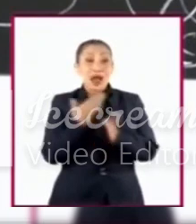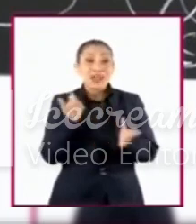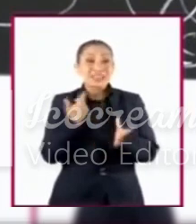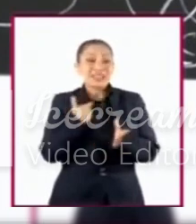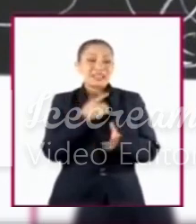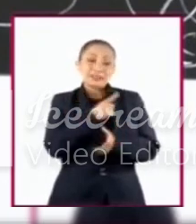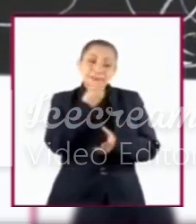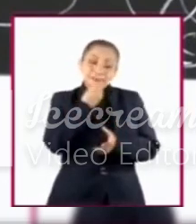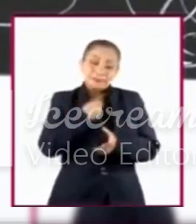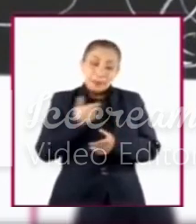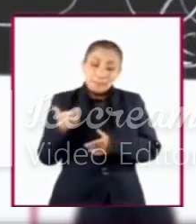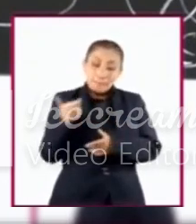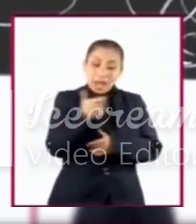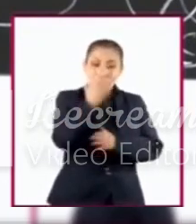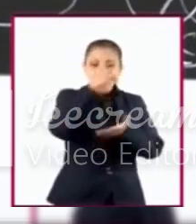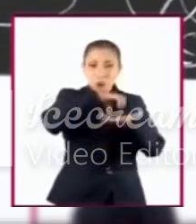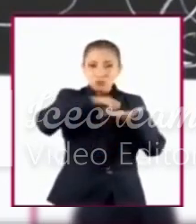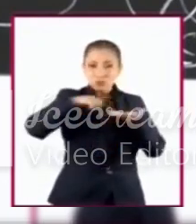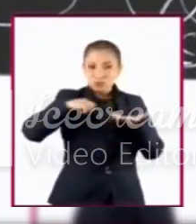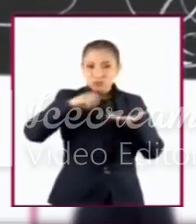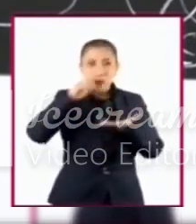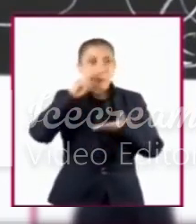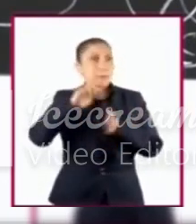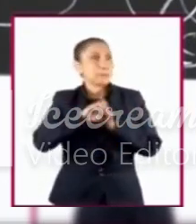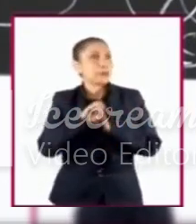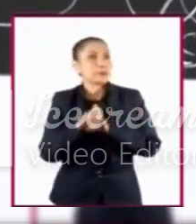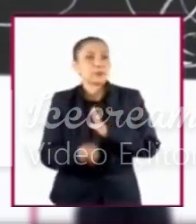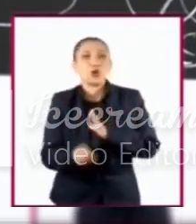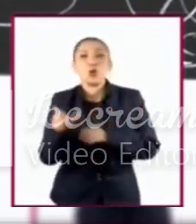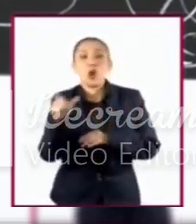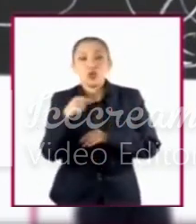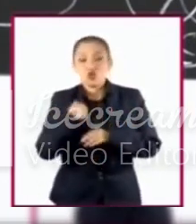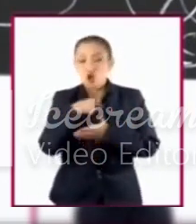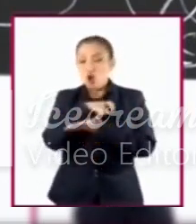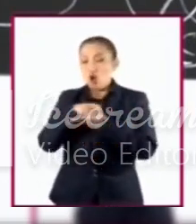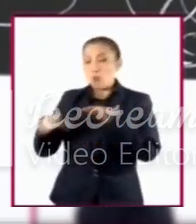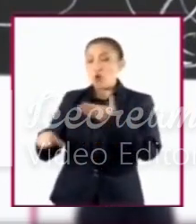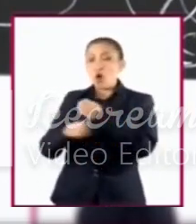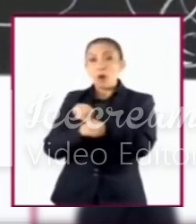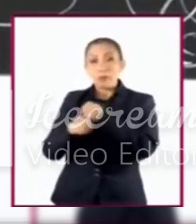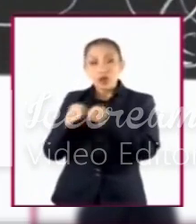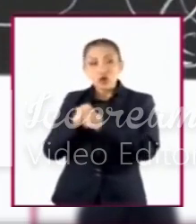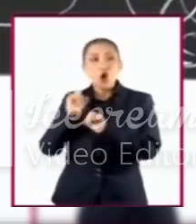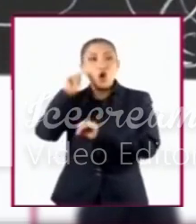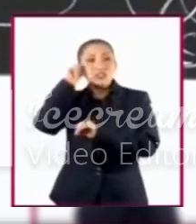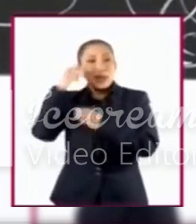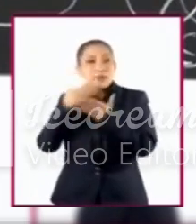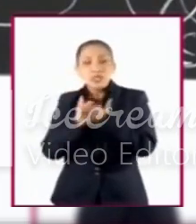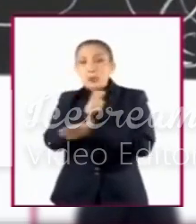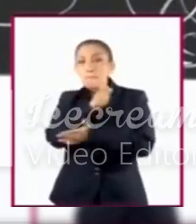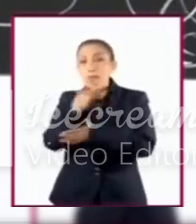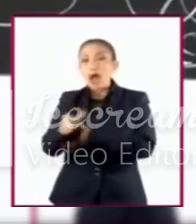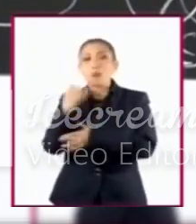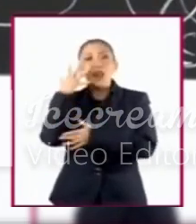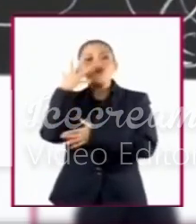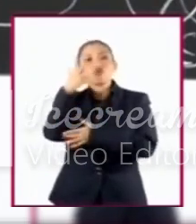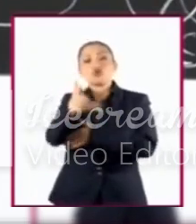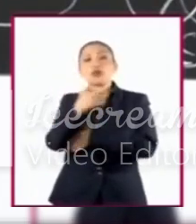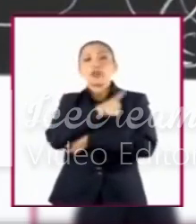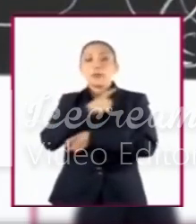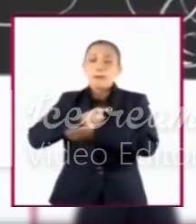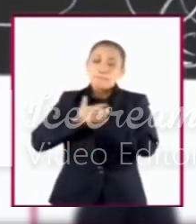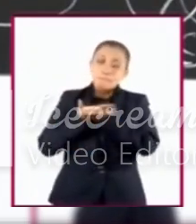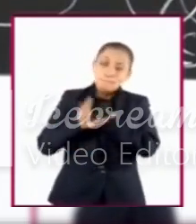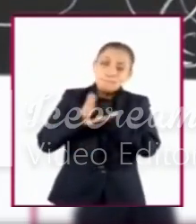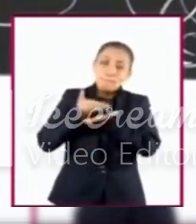momento tendremos que pagar. Eso se observa, por ejemplo, cuando compramos artículos o servicios a largo plazo y debemos